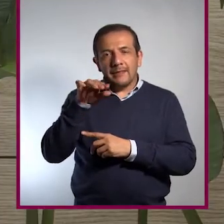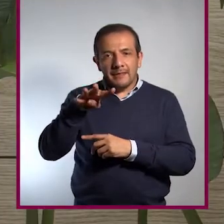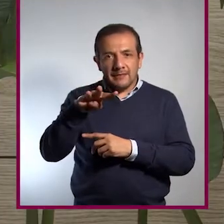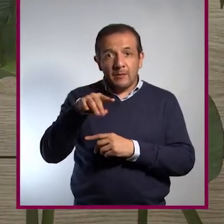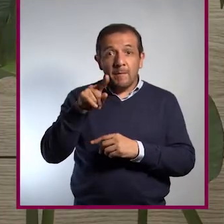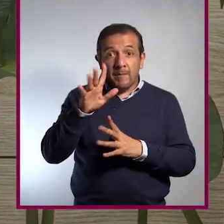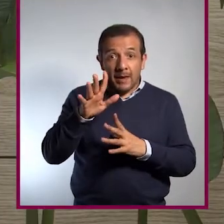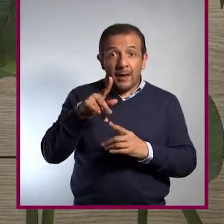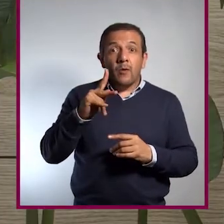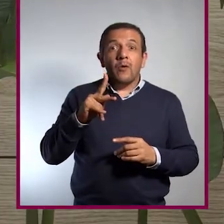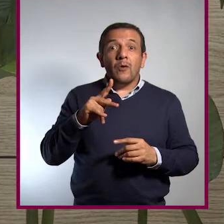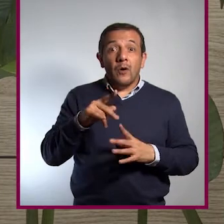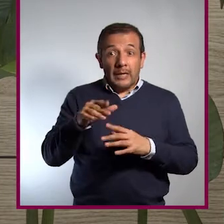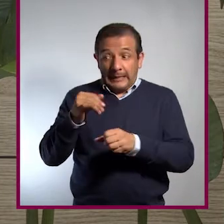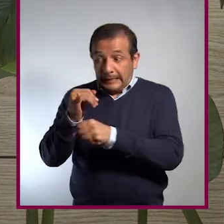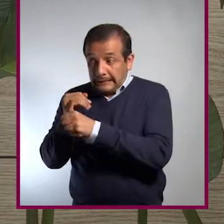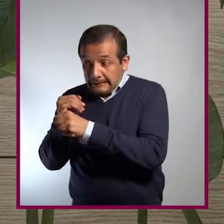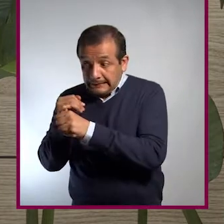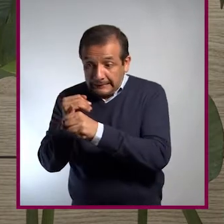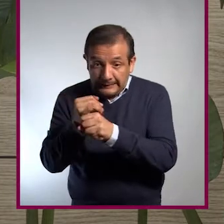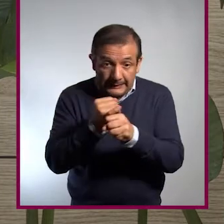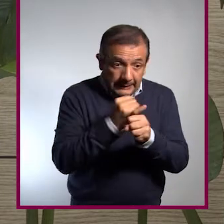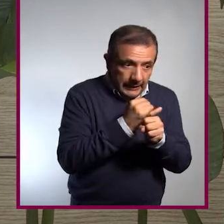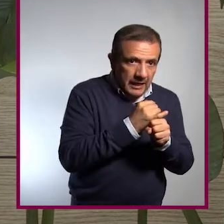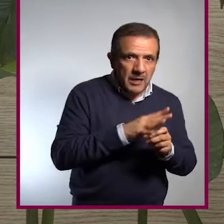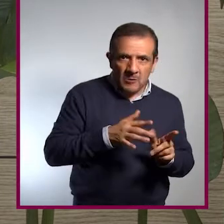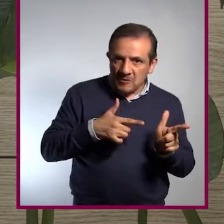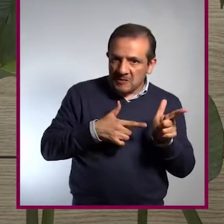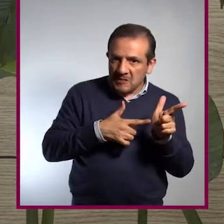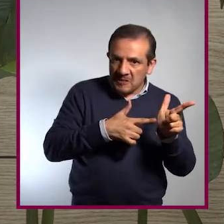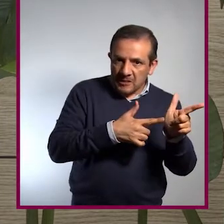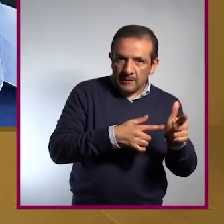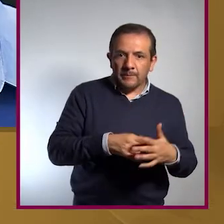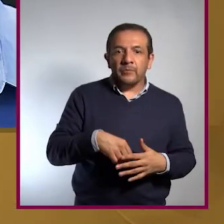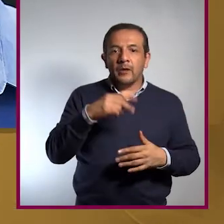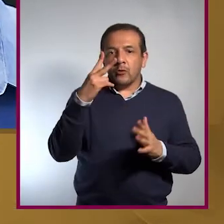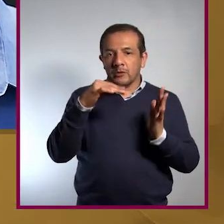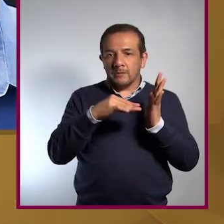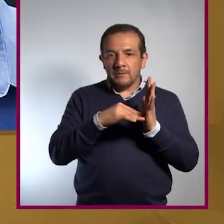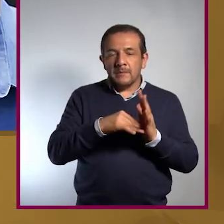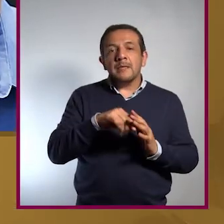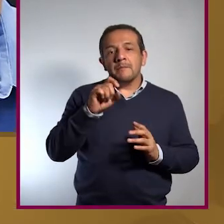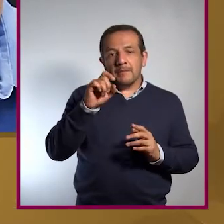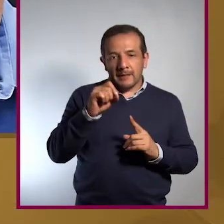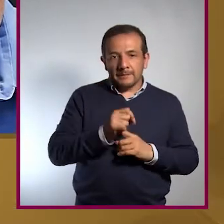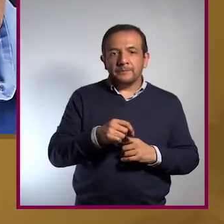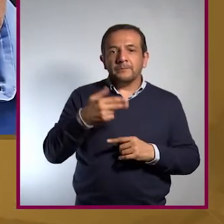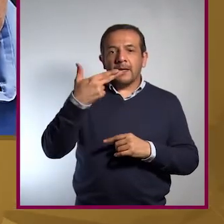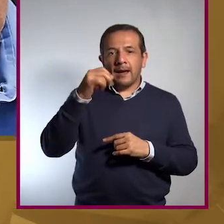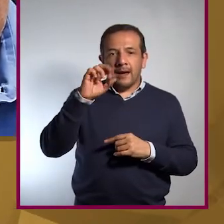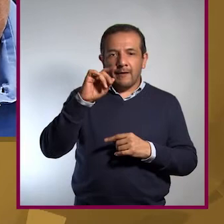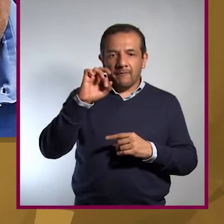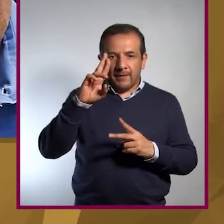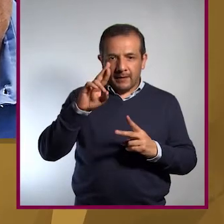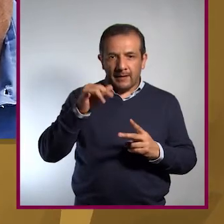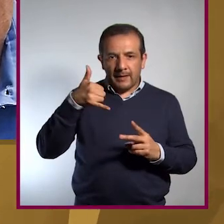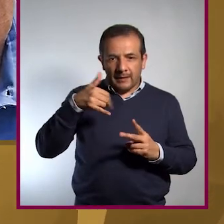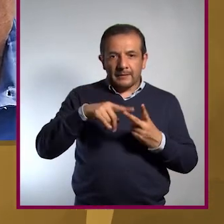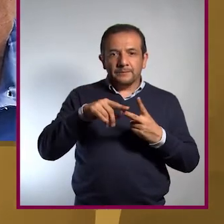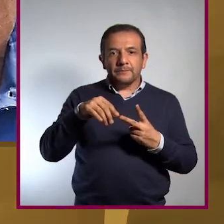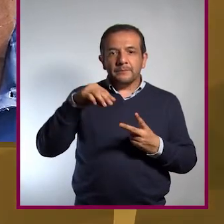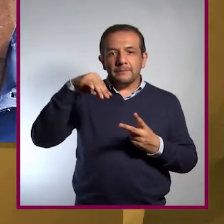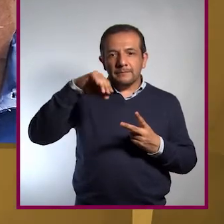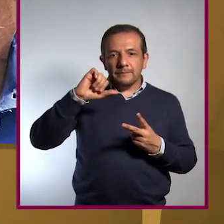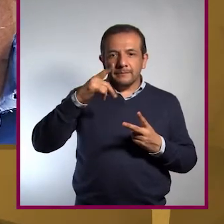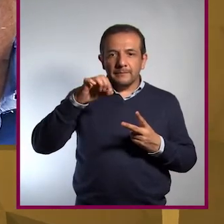pero el reconocimiento a la invaluable labor de los investigadores no se detuvo. En 2020, los doctores Harvey J.